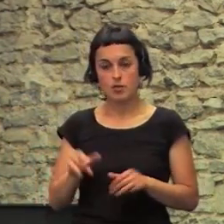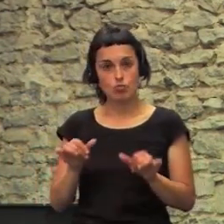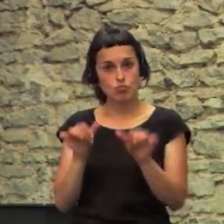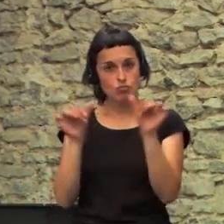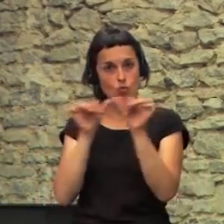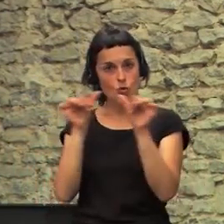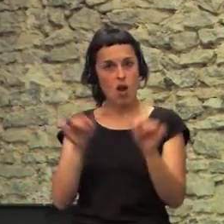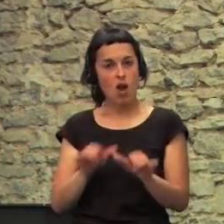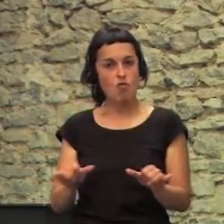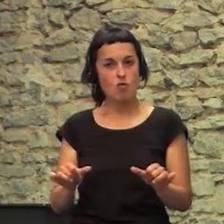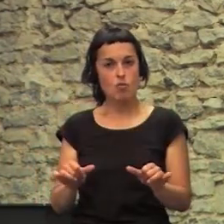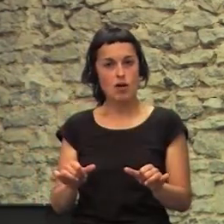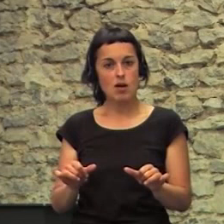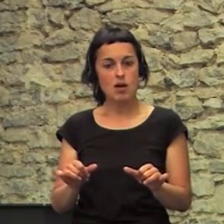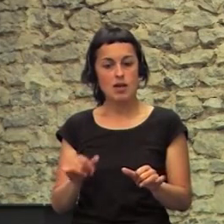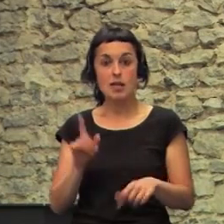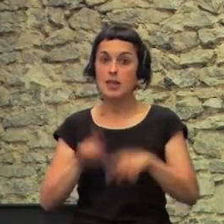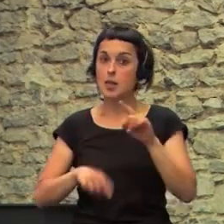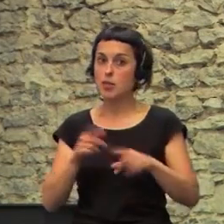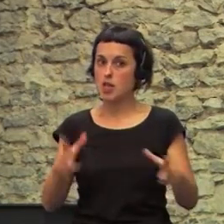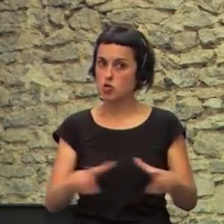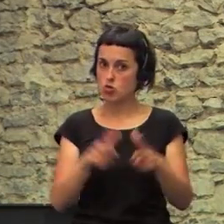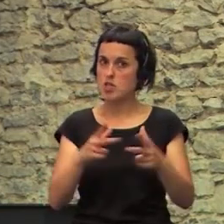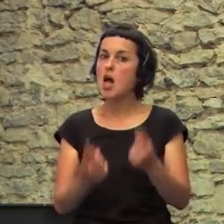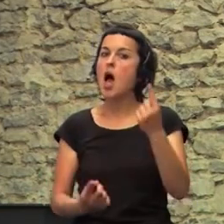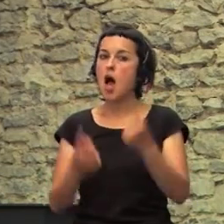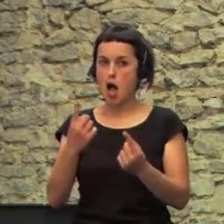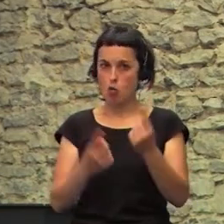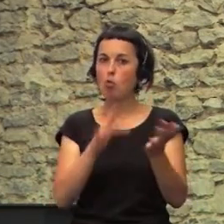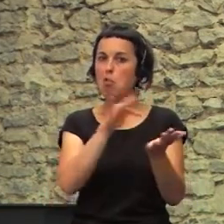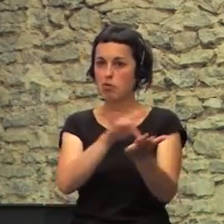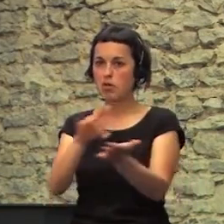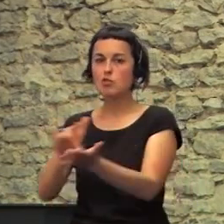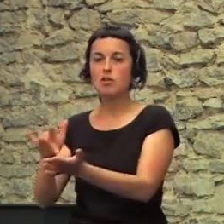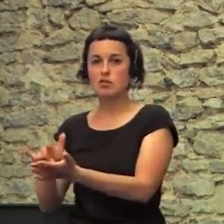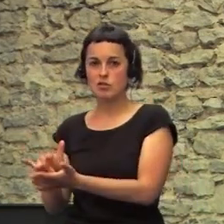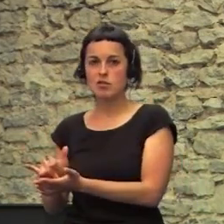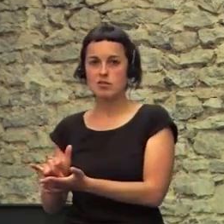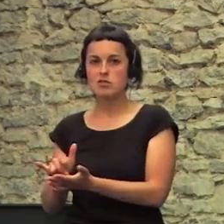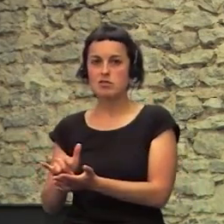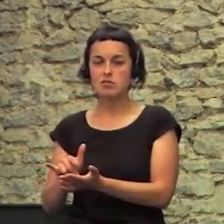pues que en determinadas sociedades de la República Dominicana, y también hay otros casos, que